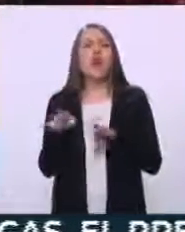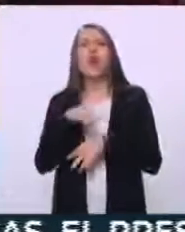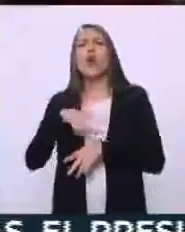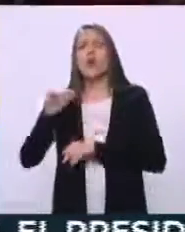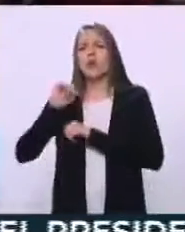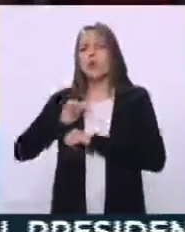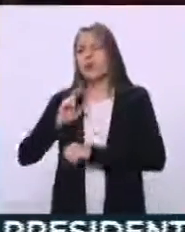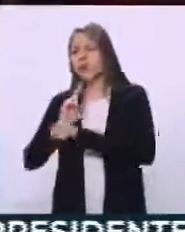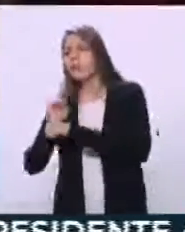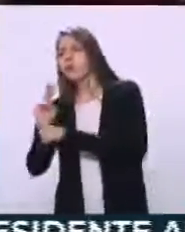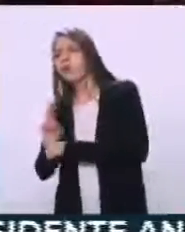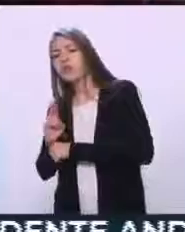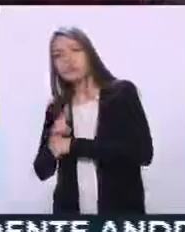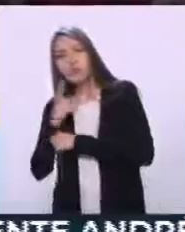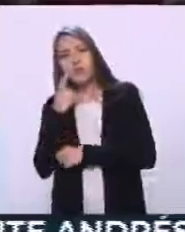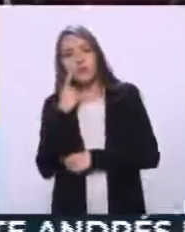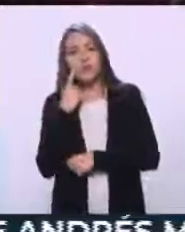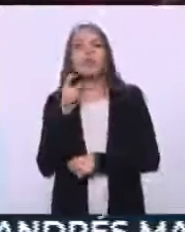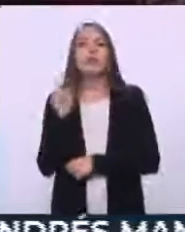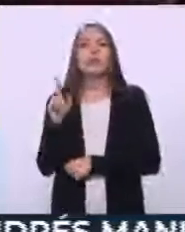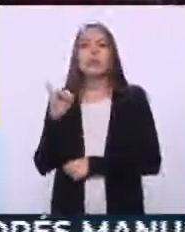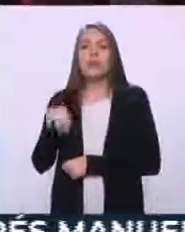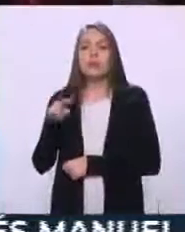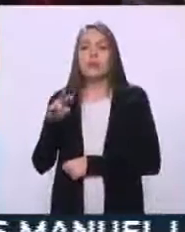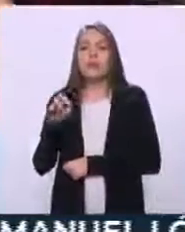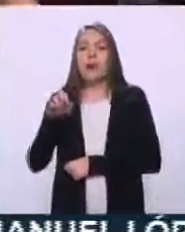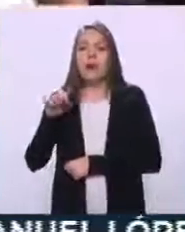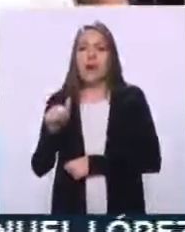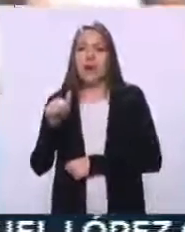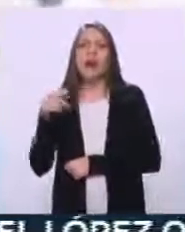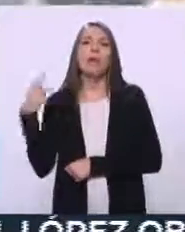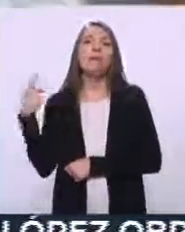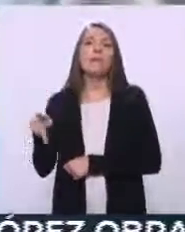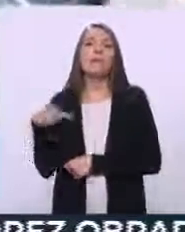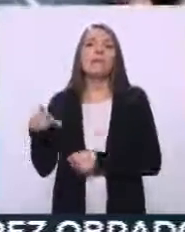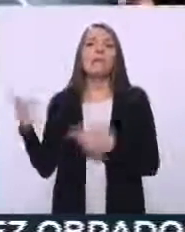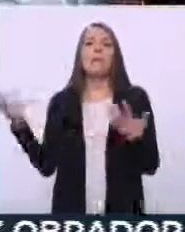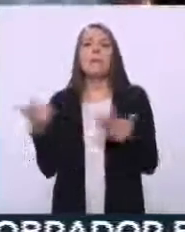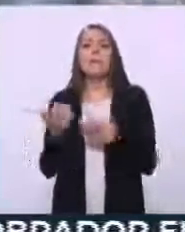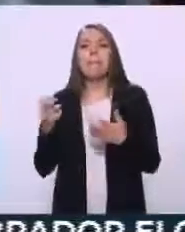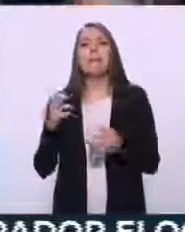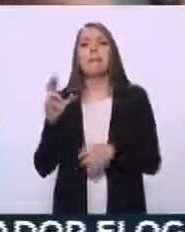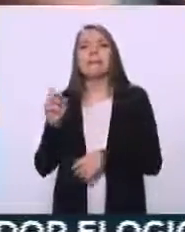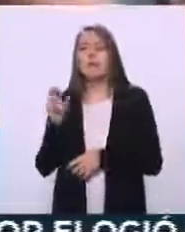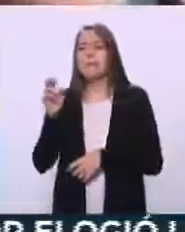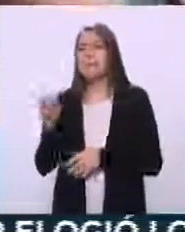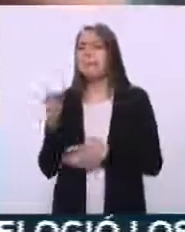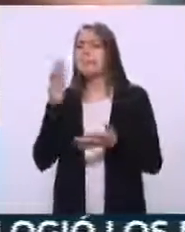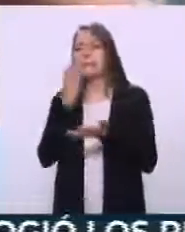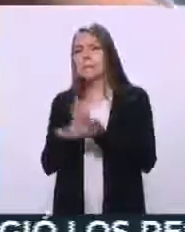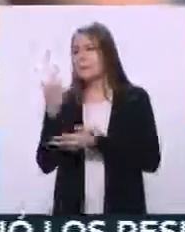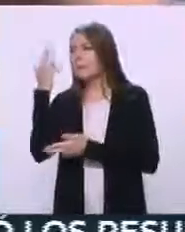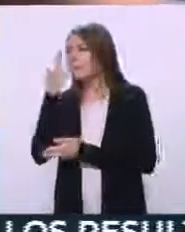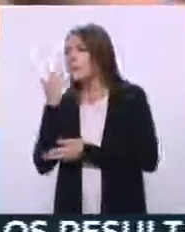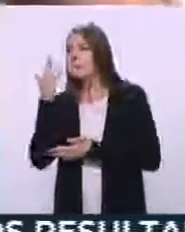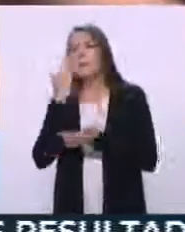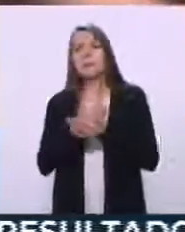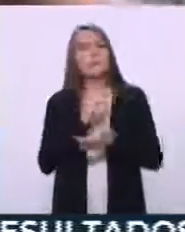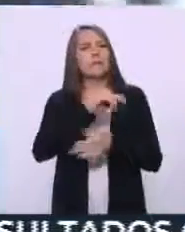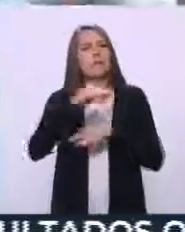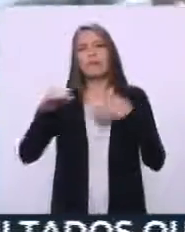haciendo el INVEA, el Instituto de Verificación Administrativa, está haciendo constantes revisiones en todos